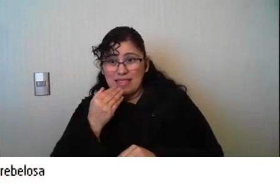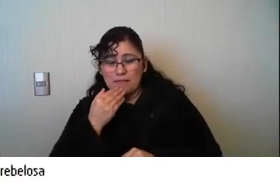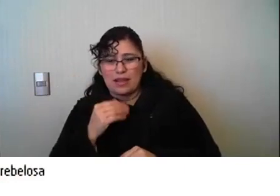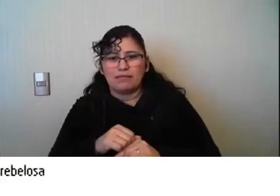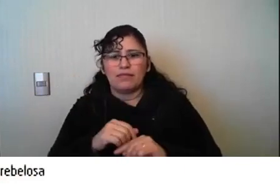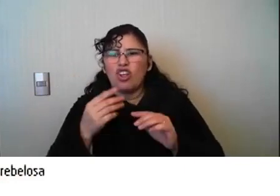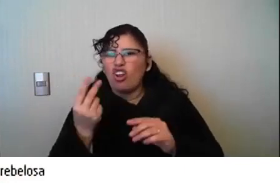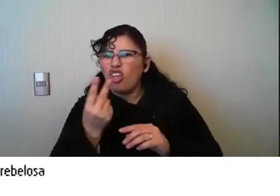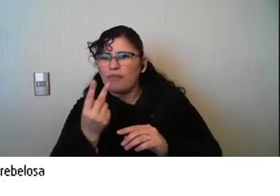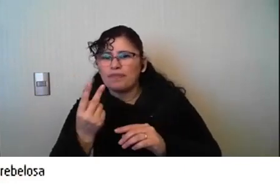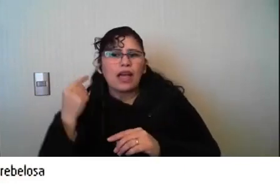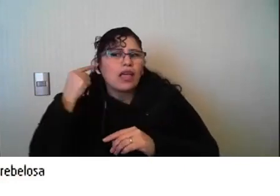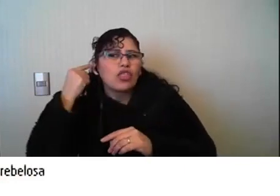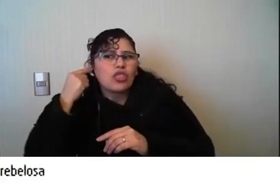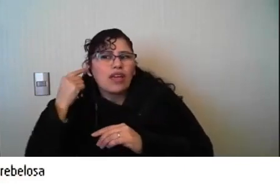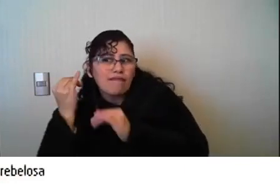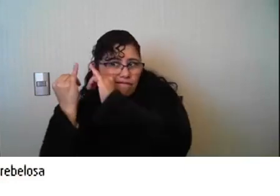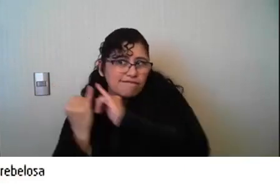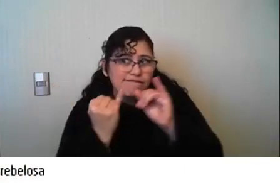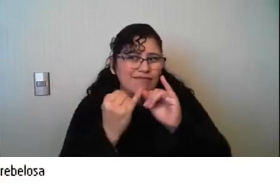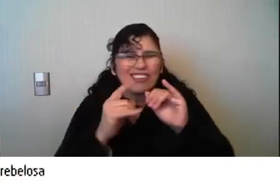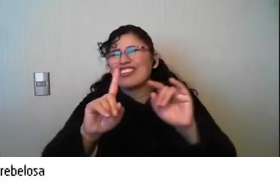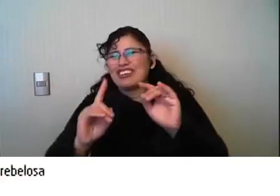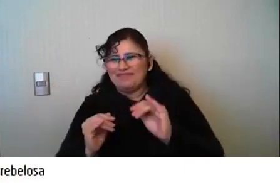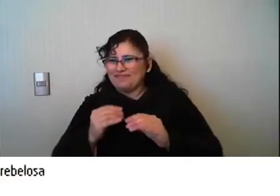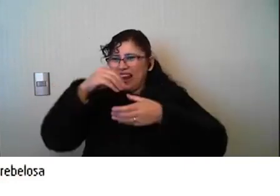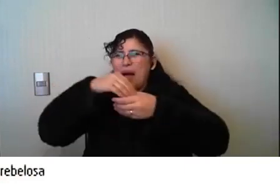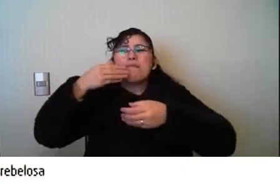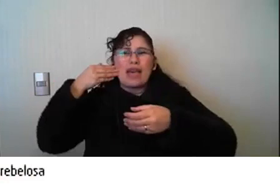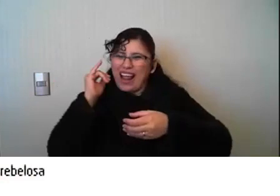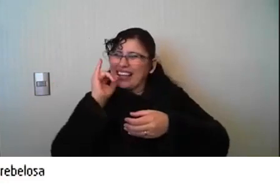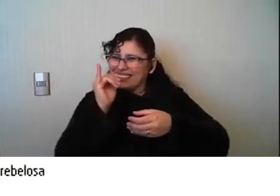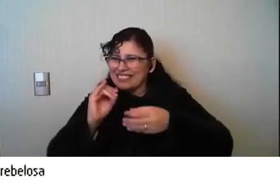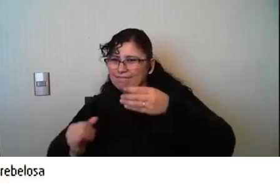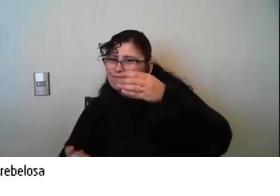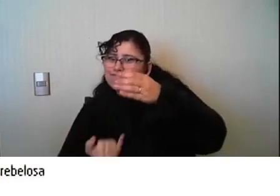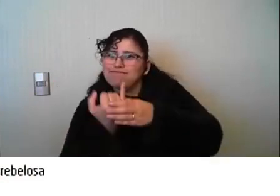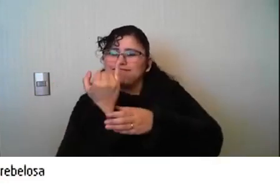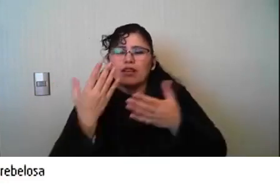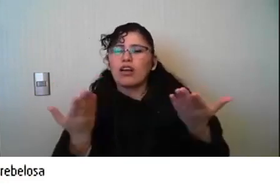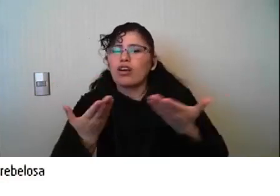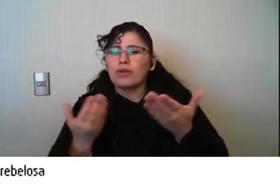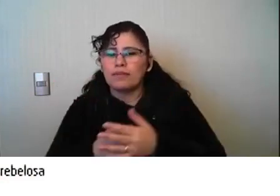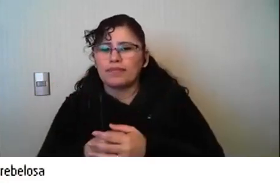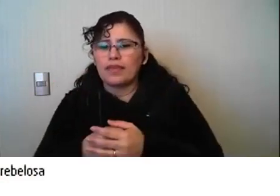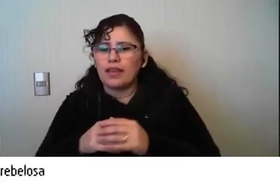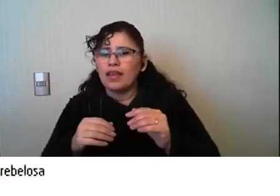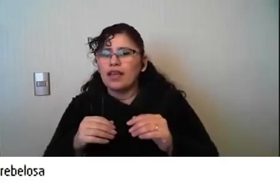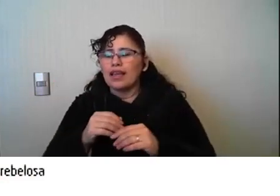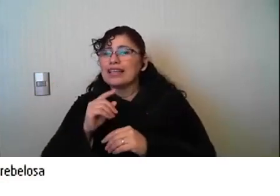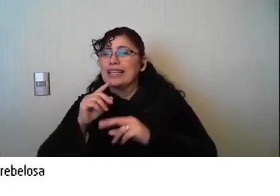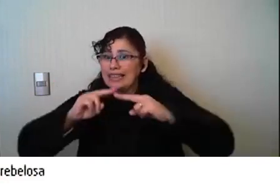información no le llega del oído, le llega desde la médula espinal. en dos elementos que ya habíamos estudiado, que son los